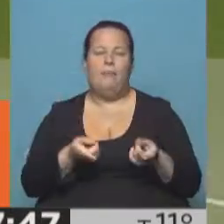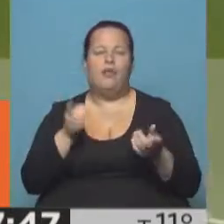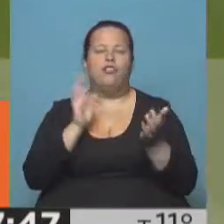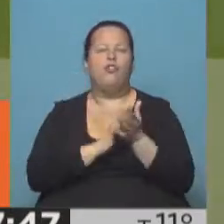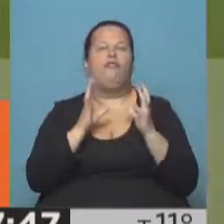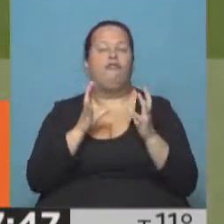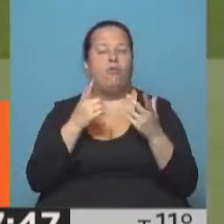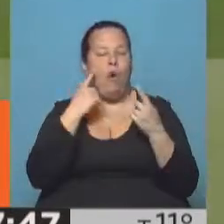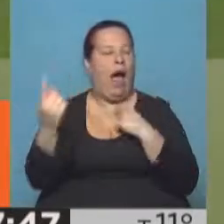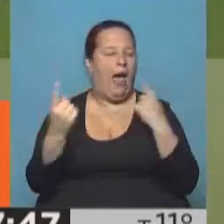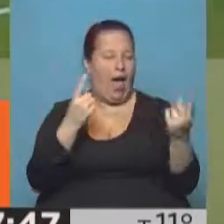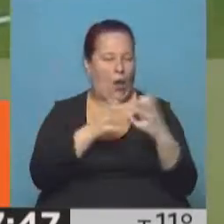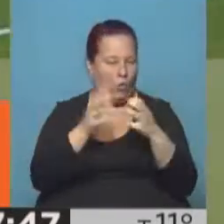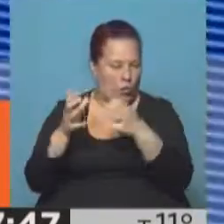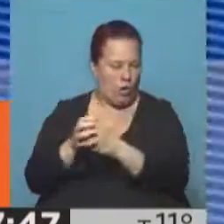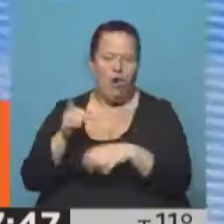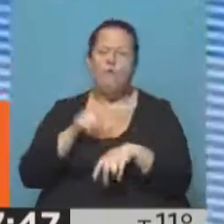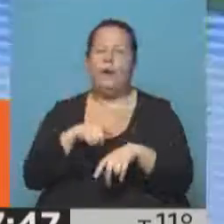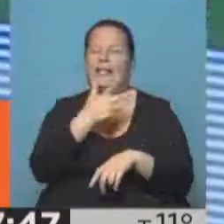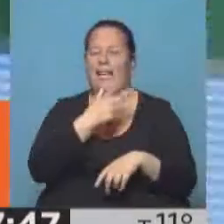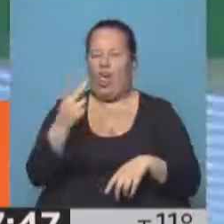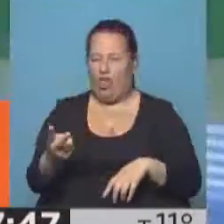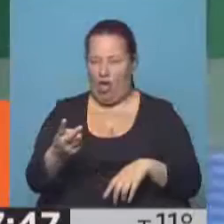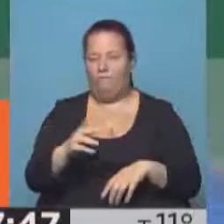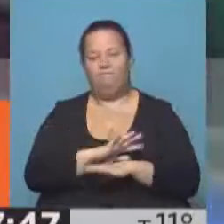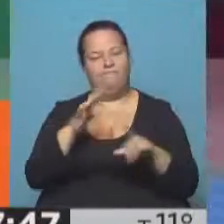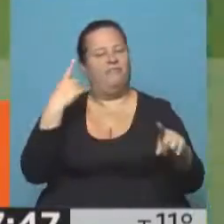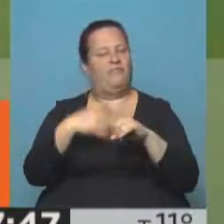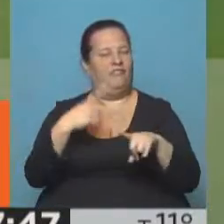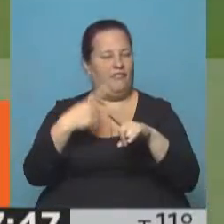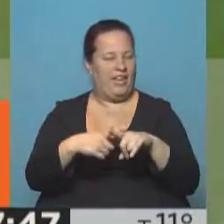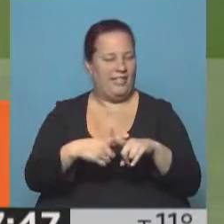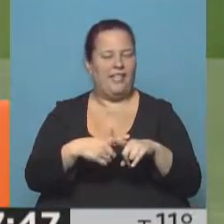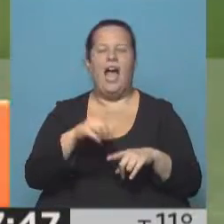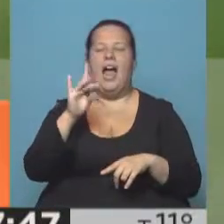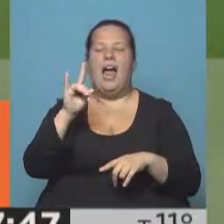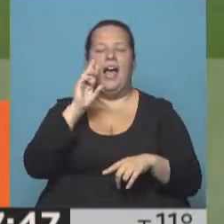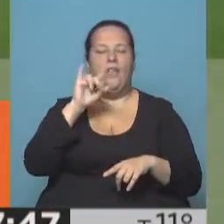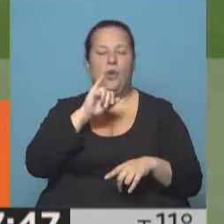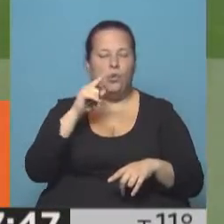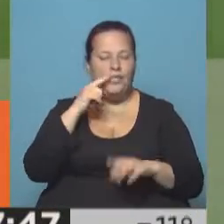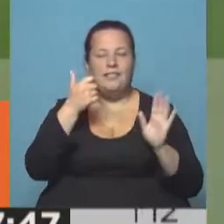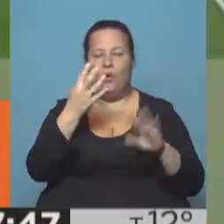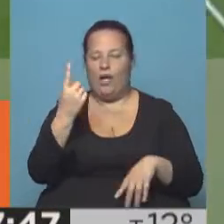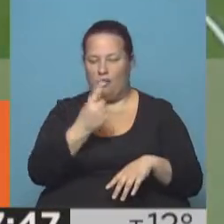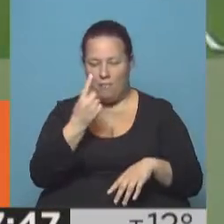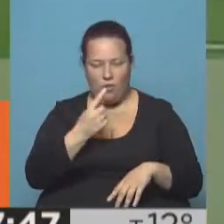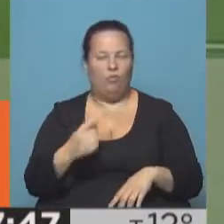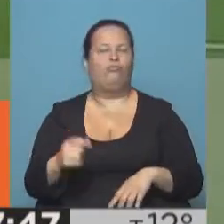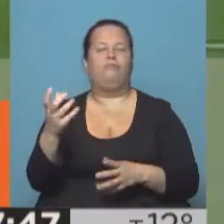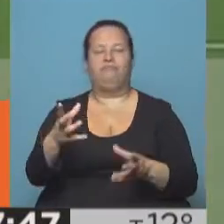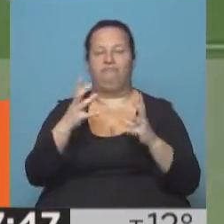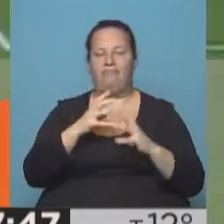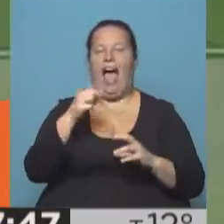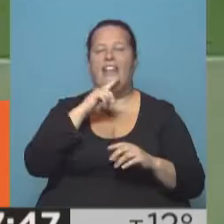el fútbol que mostraba cada uno de los dos. Momento del 3-2, de esta manera festejaba Sebastián Driussi. A los 64 minutos recibía el